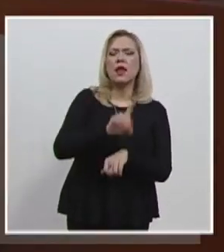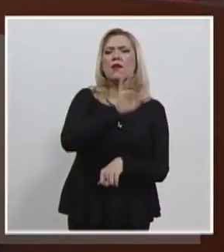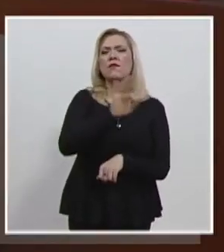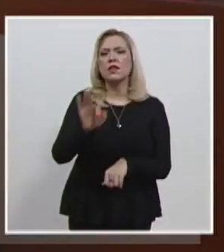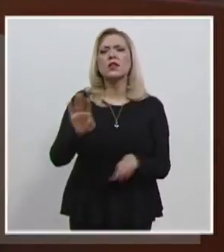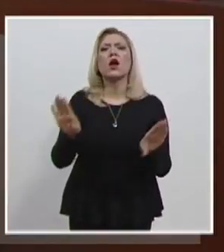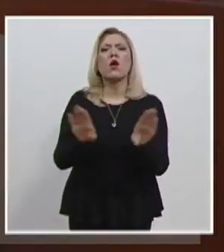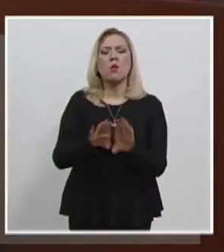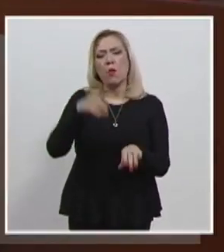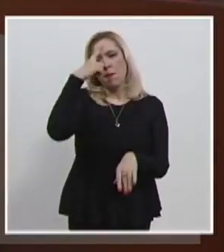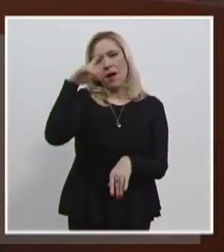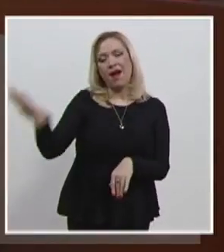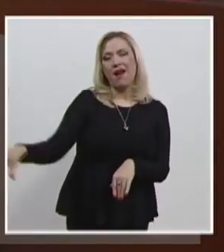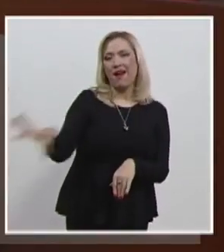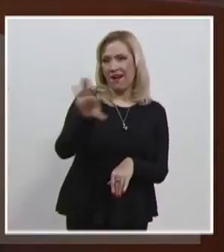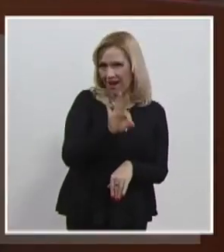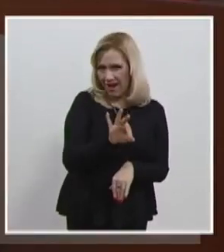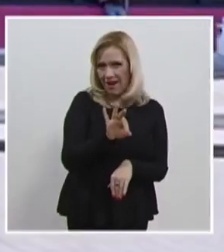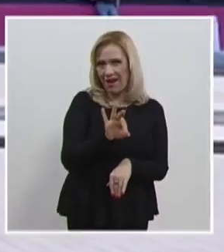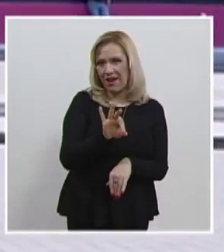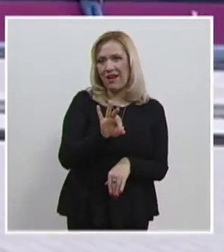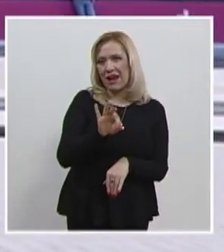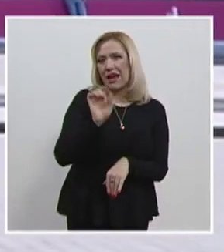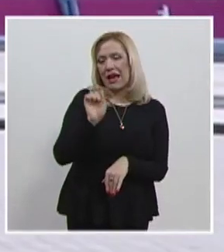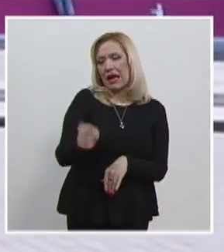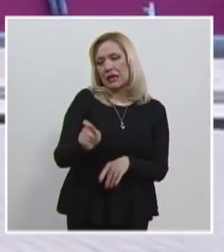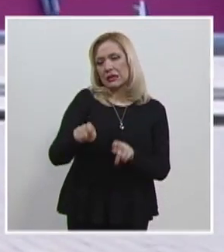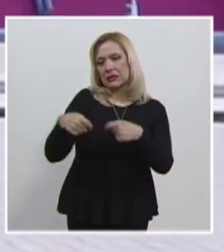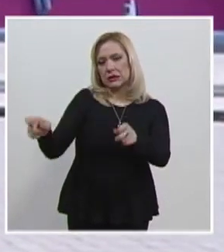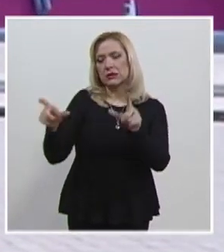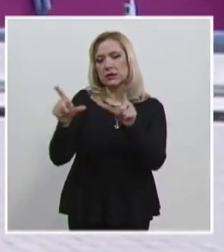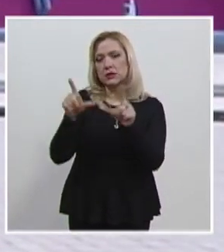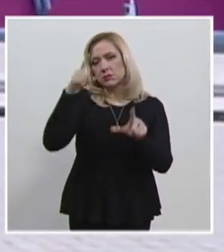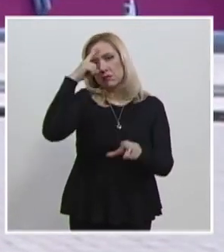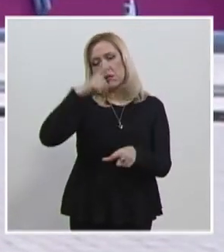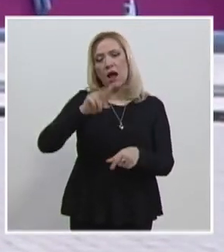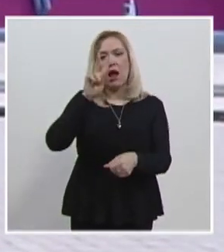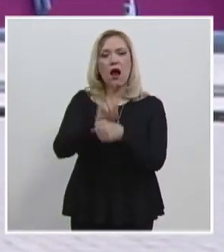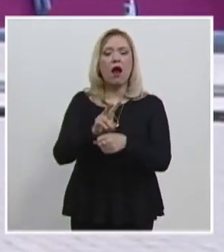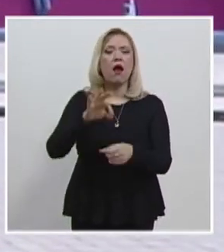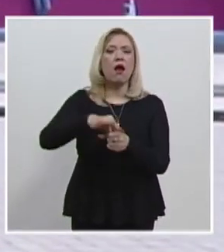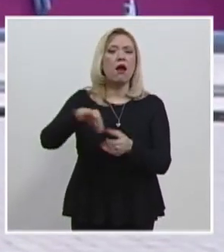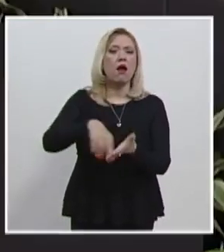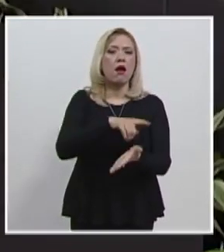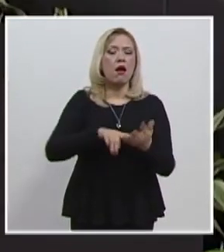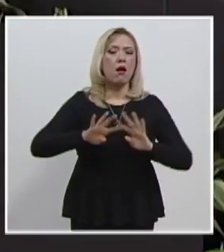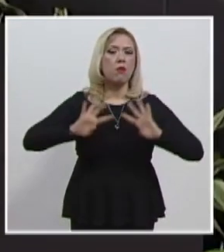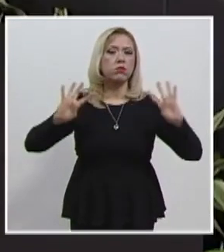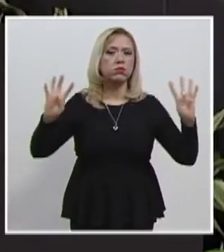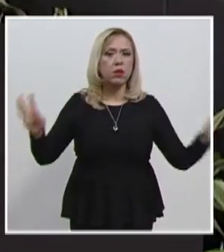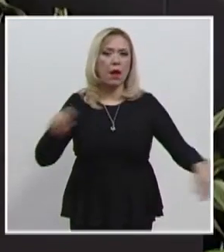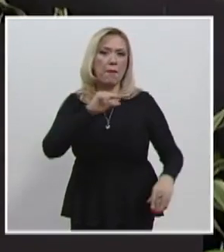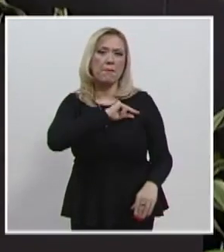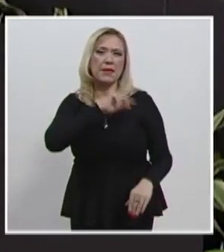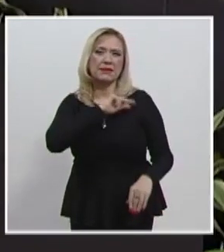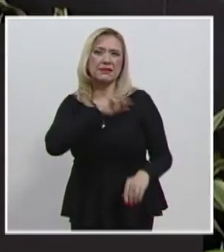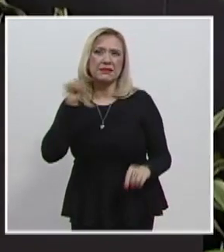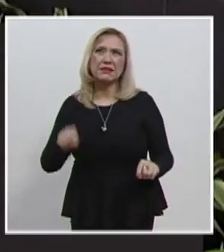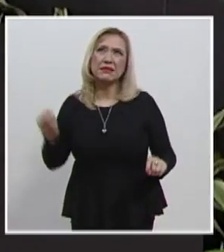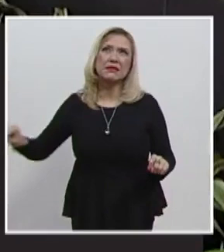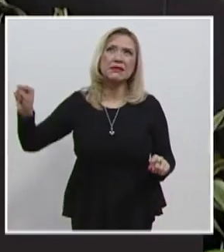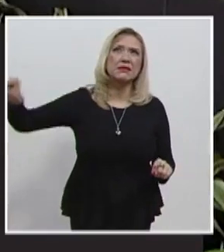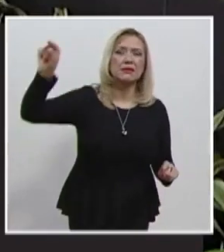procedimiento de designación o ratificación de las personas consejeras electorales de los consejos distritales para los procesos